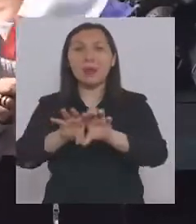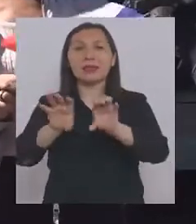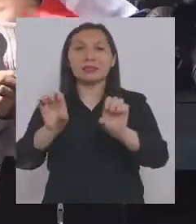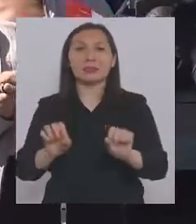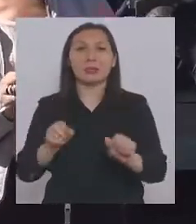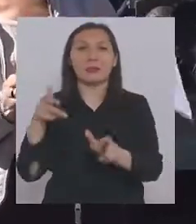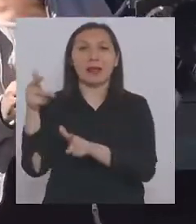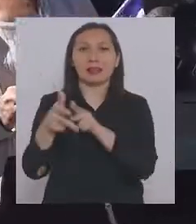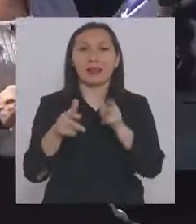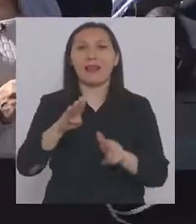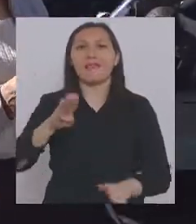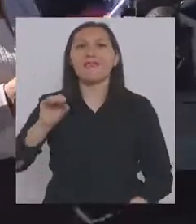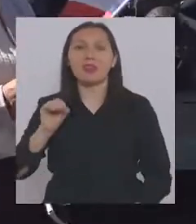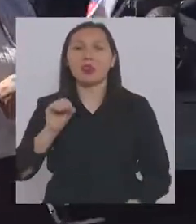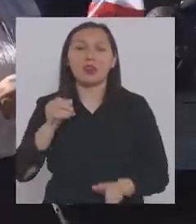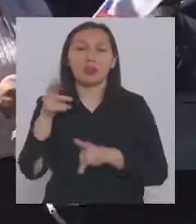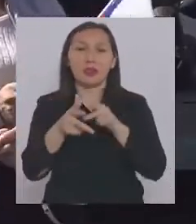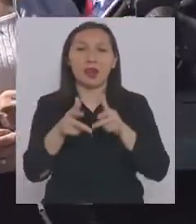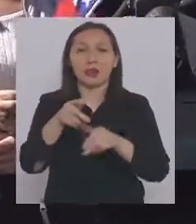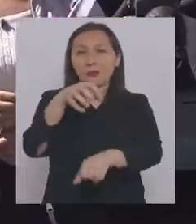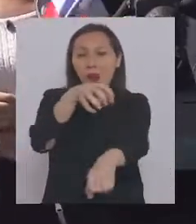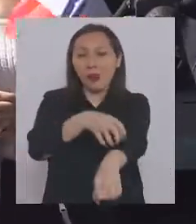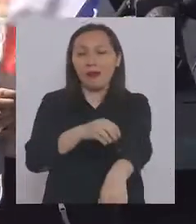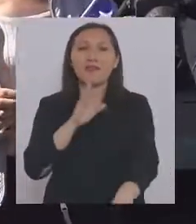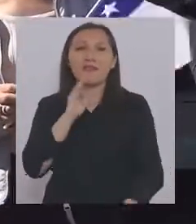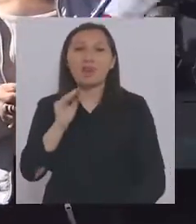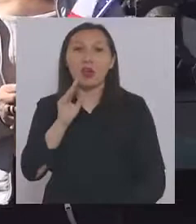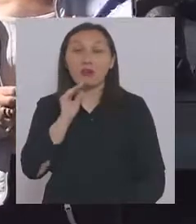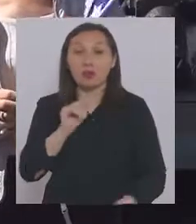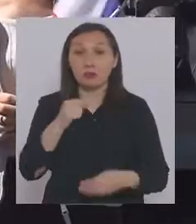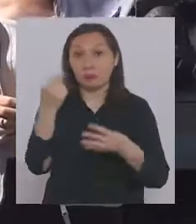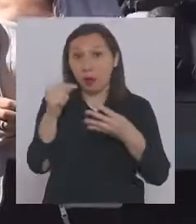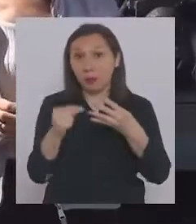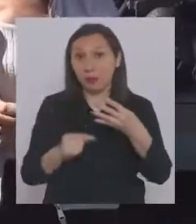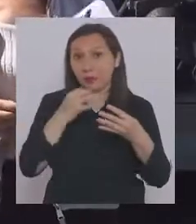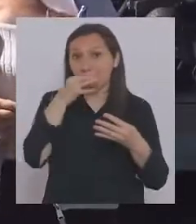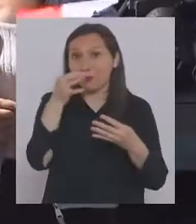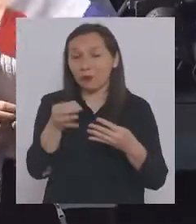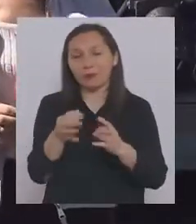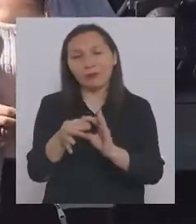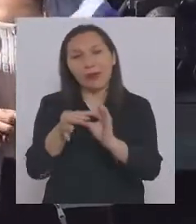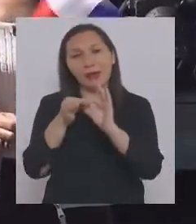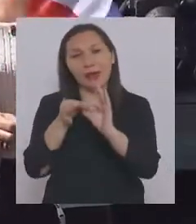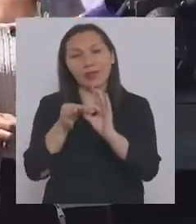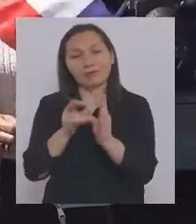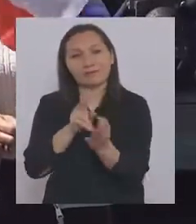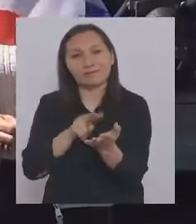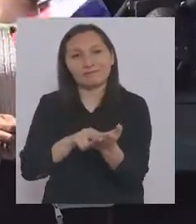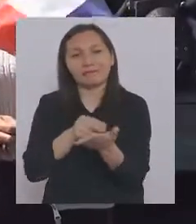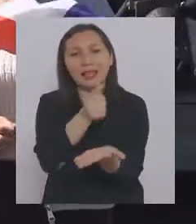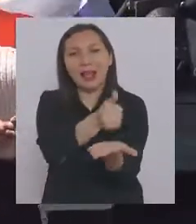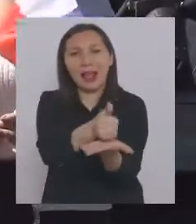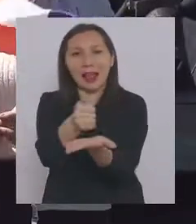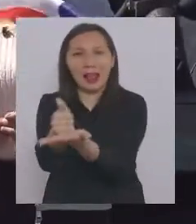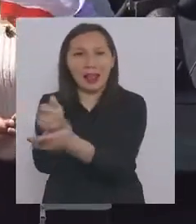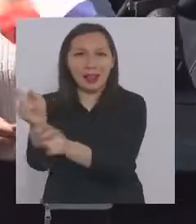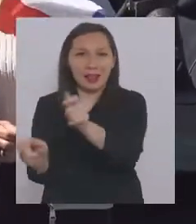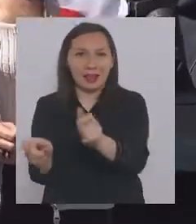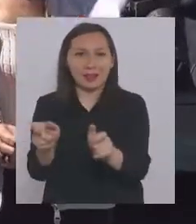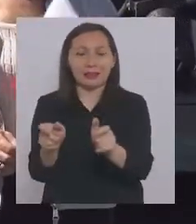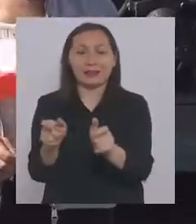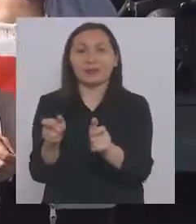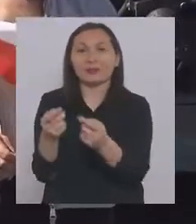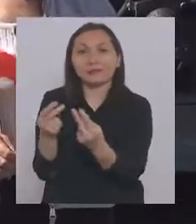trenes Biotren en la región del Biobío. Por todo eso, quiero agradecer muy sinceramente a los alcaldes,